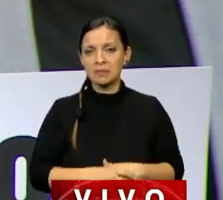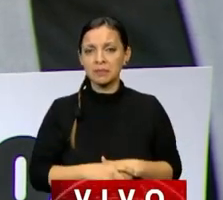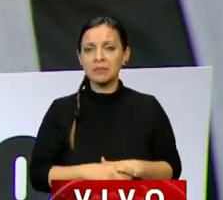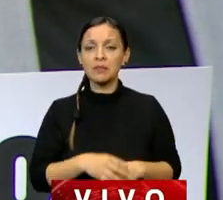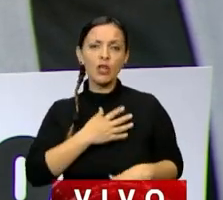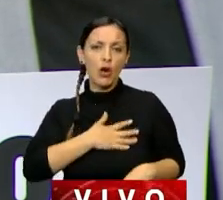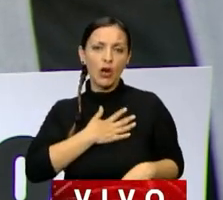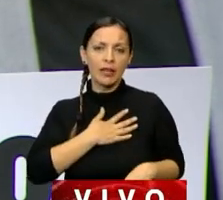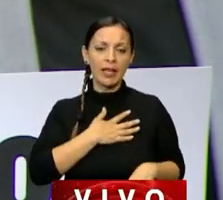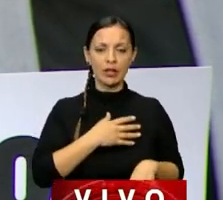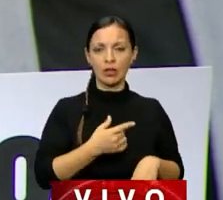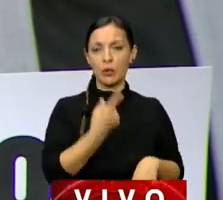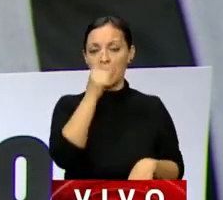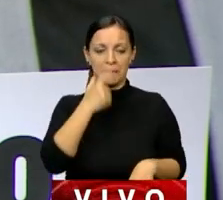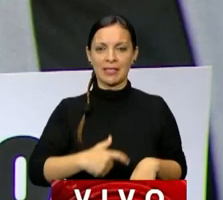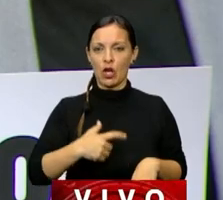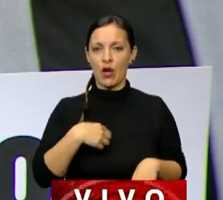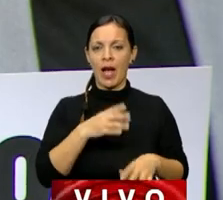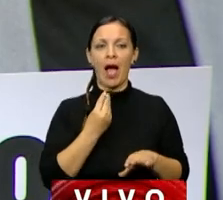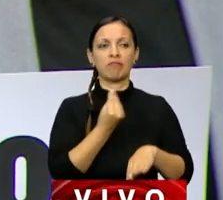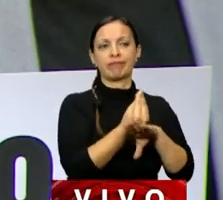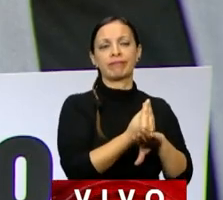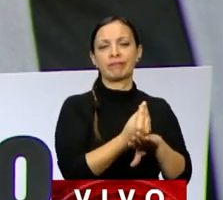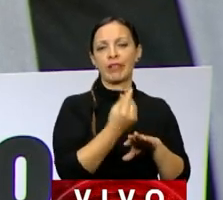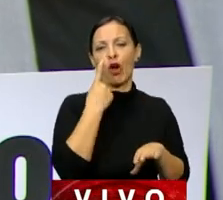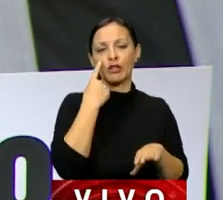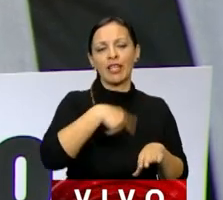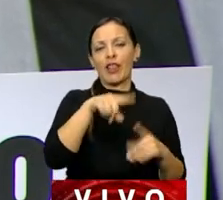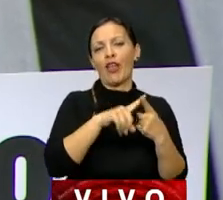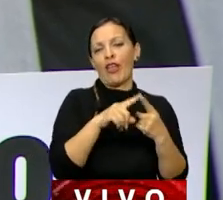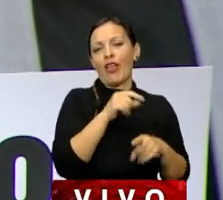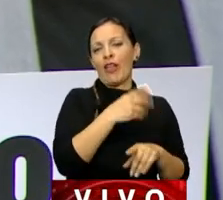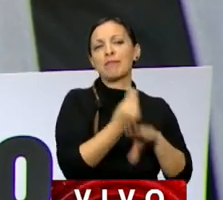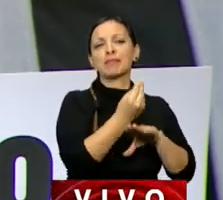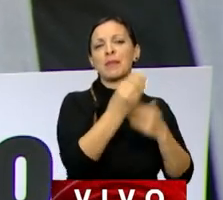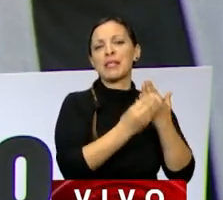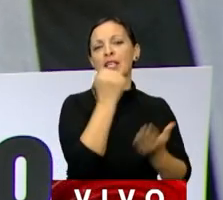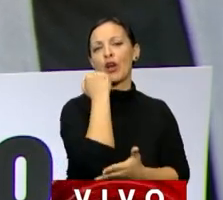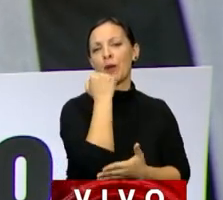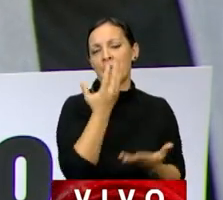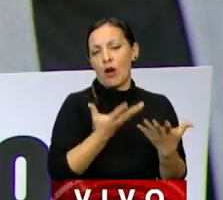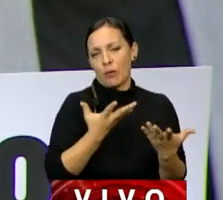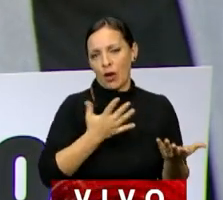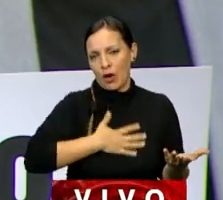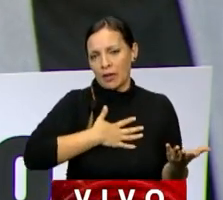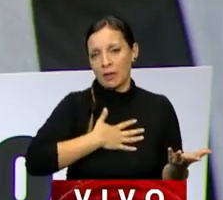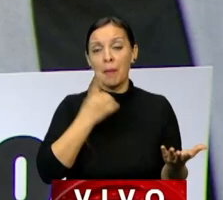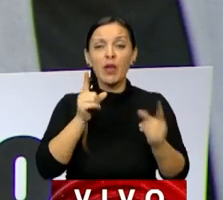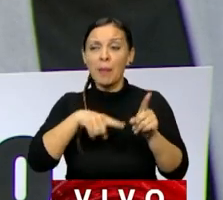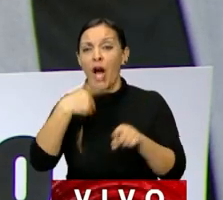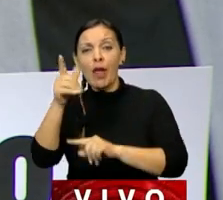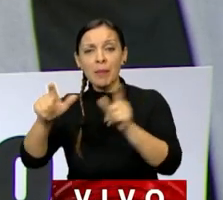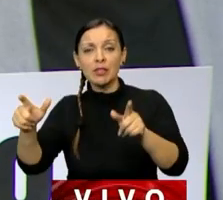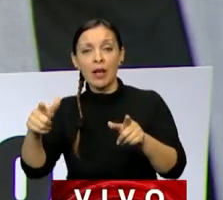de su riñón ocupe el Ministerio de Economía. Pero bueno, está claro que también se han sumado los lamebotas de siempre.